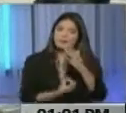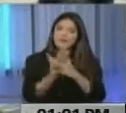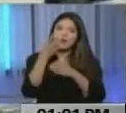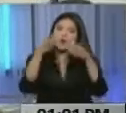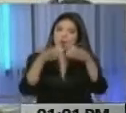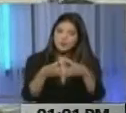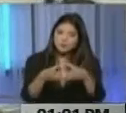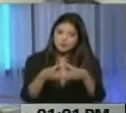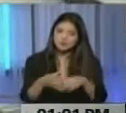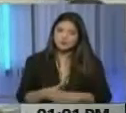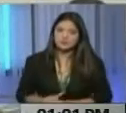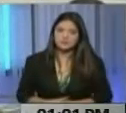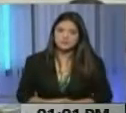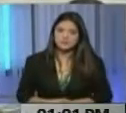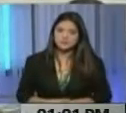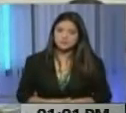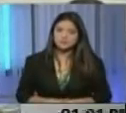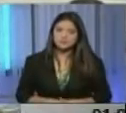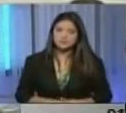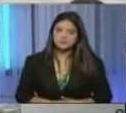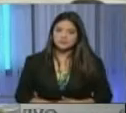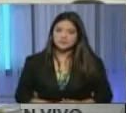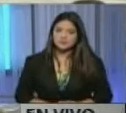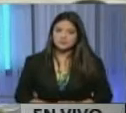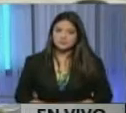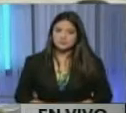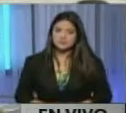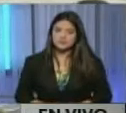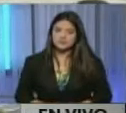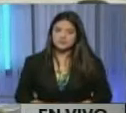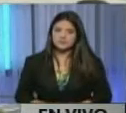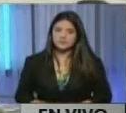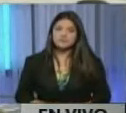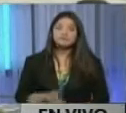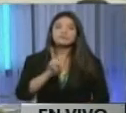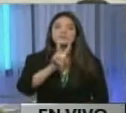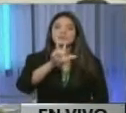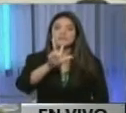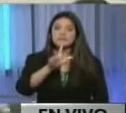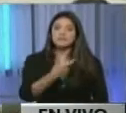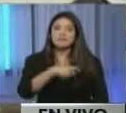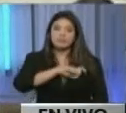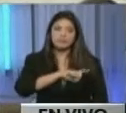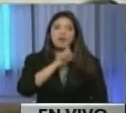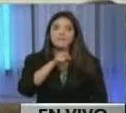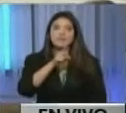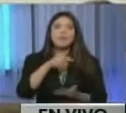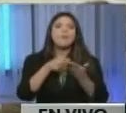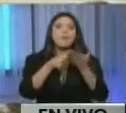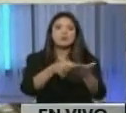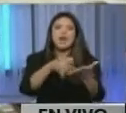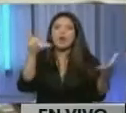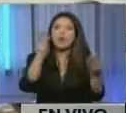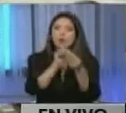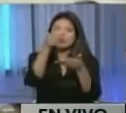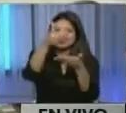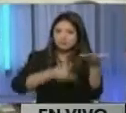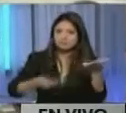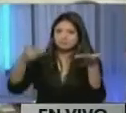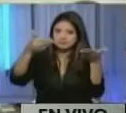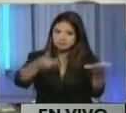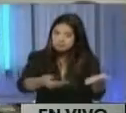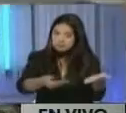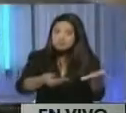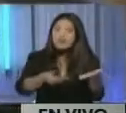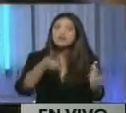comisión ejecutiva, así como la entrega el 23 de enero de las conclusiones por parte de las comisiones que se